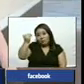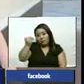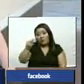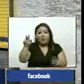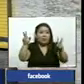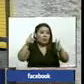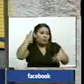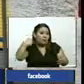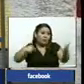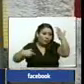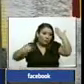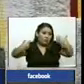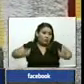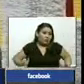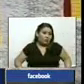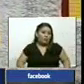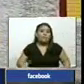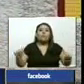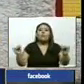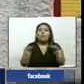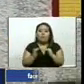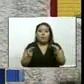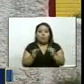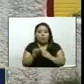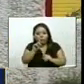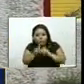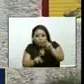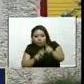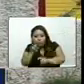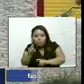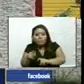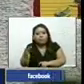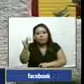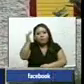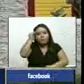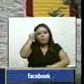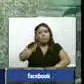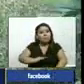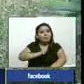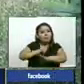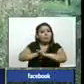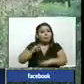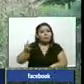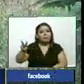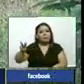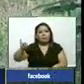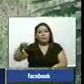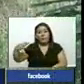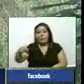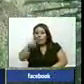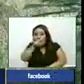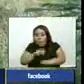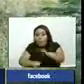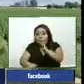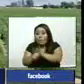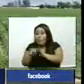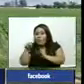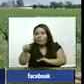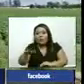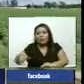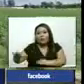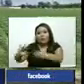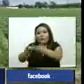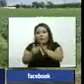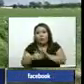la sexualidad. El estudio encontró aumentos en el conocimiento y en la prevención del VIH en las inmigrantes hispanas que residen en